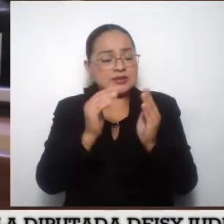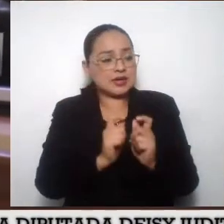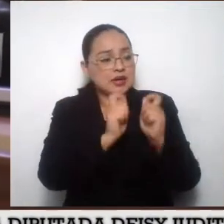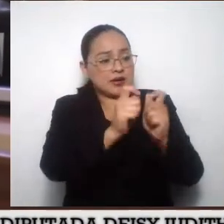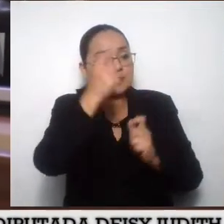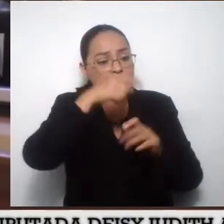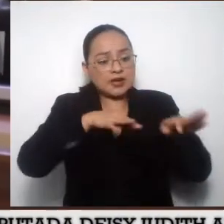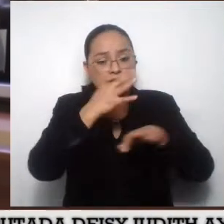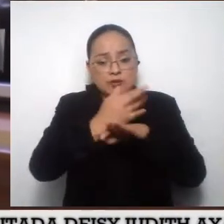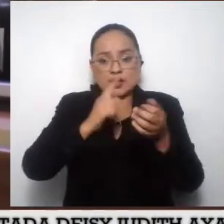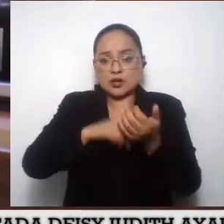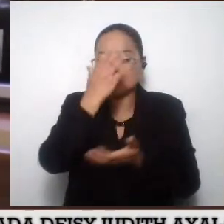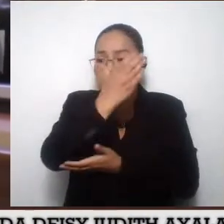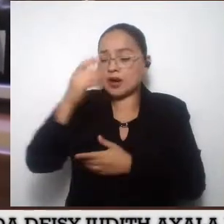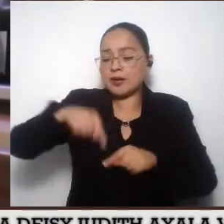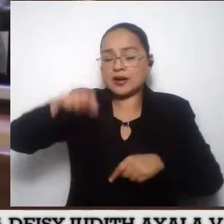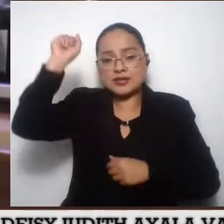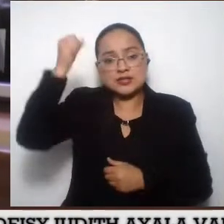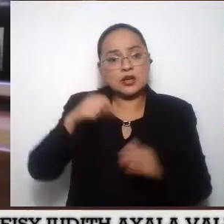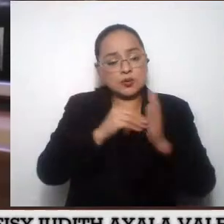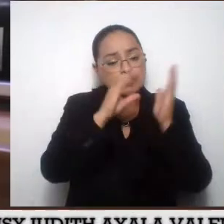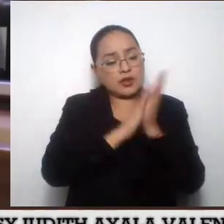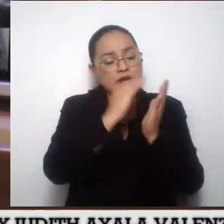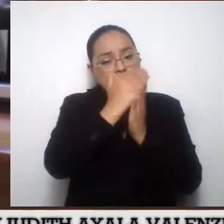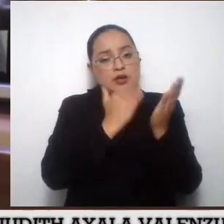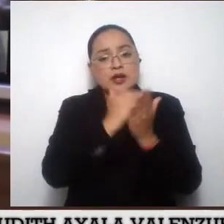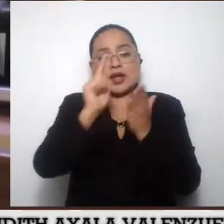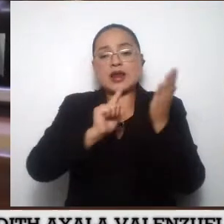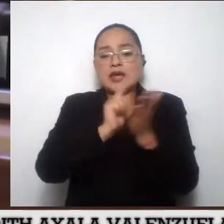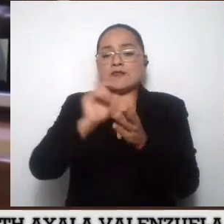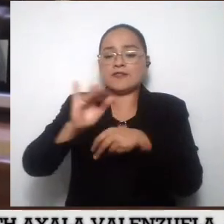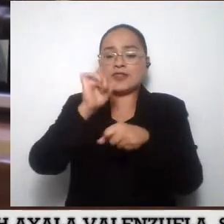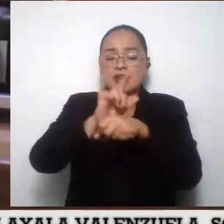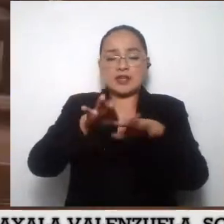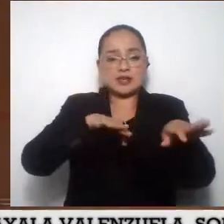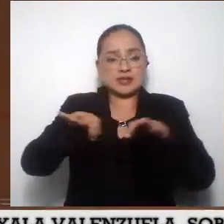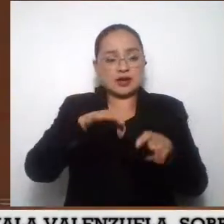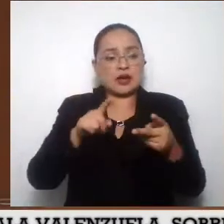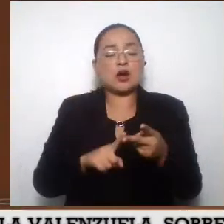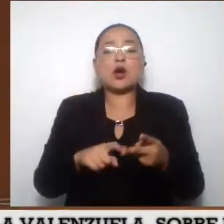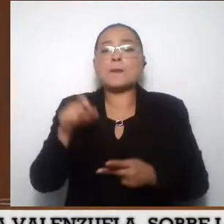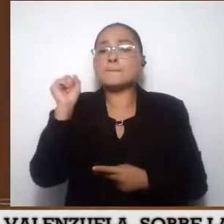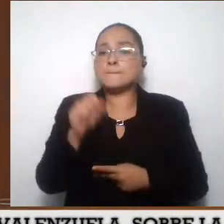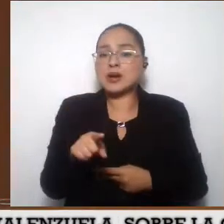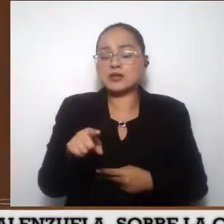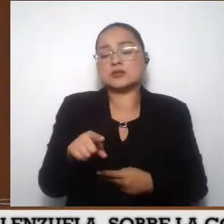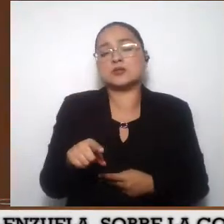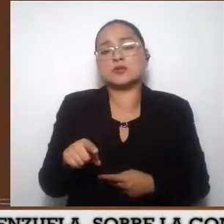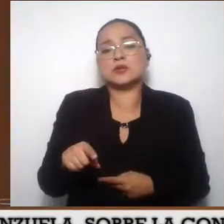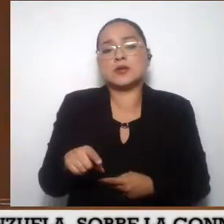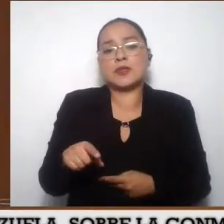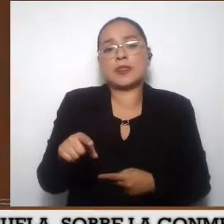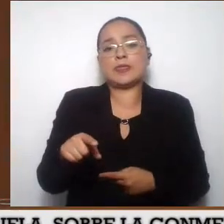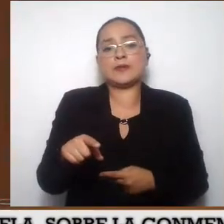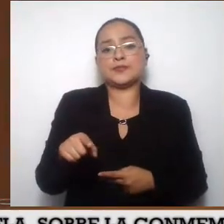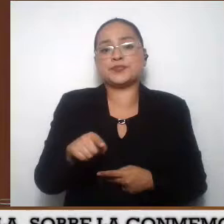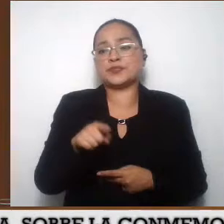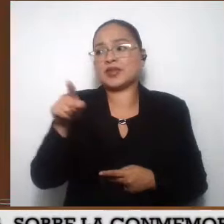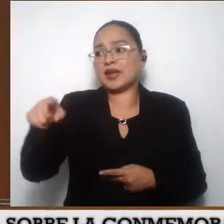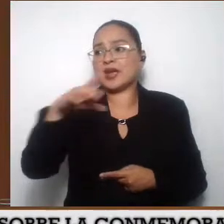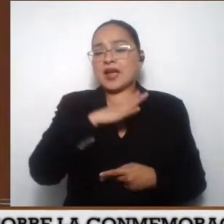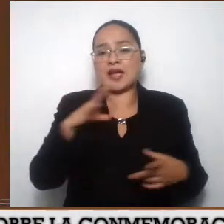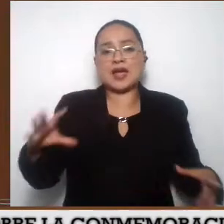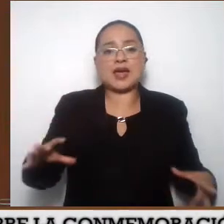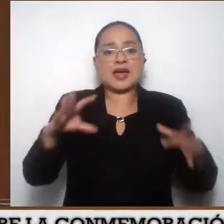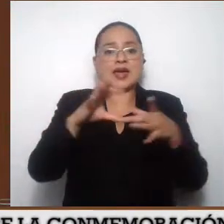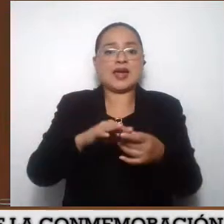acuerdo con lo estatuido en la Ley Federal del Trabajo y terminar con la informalidad en este